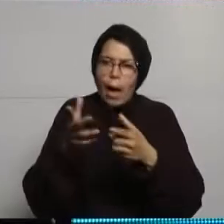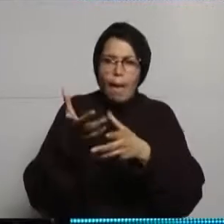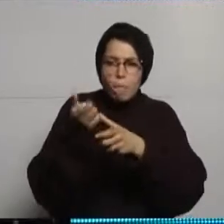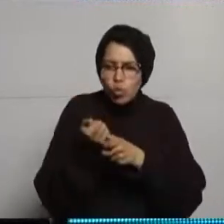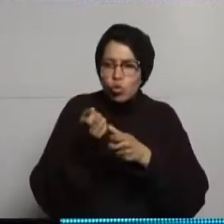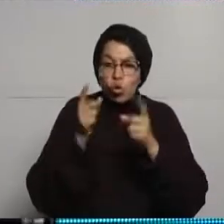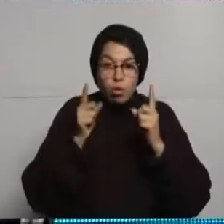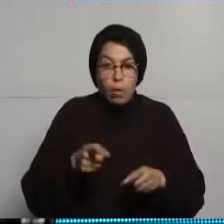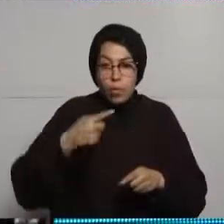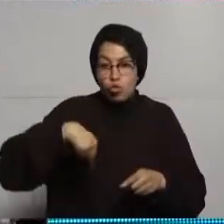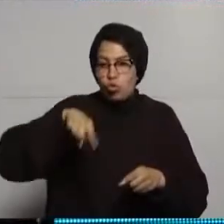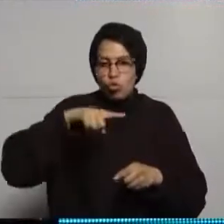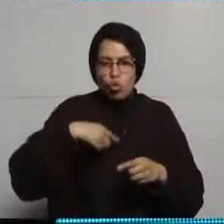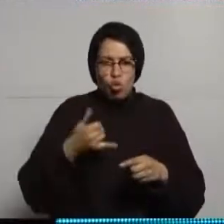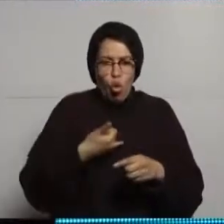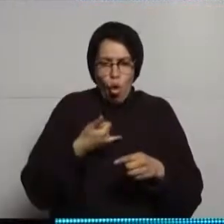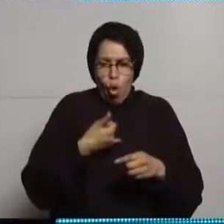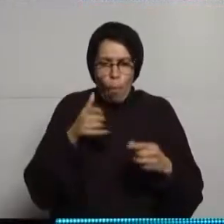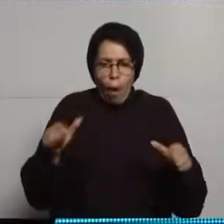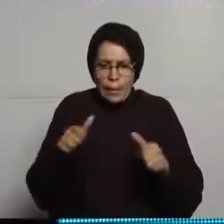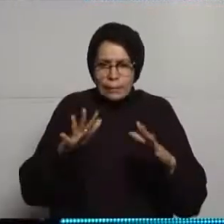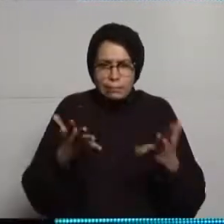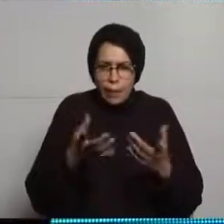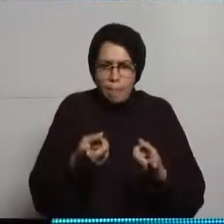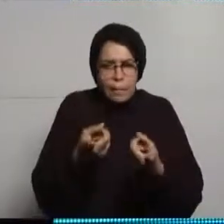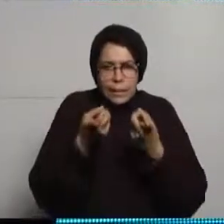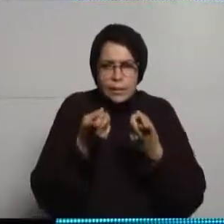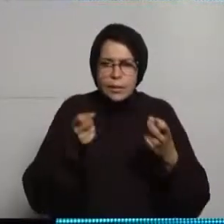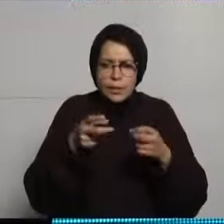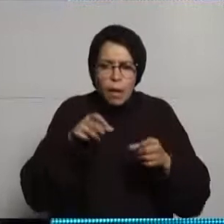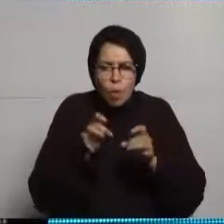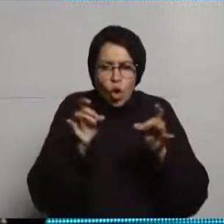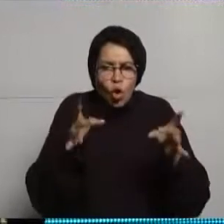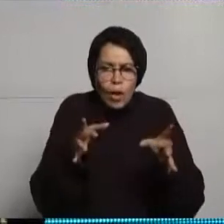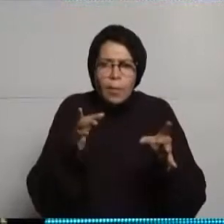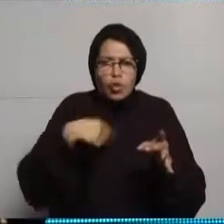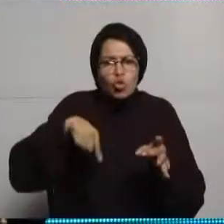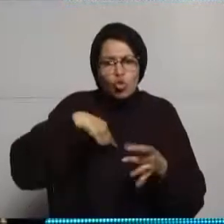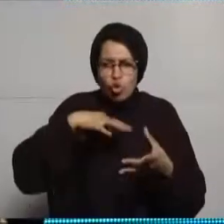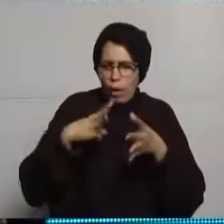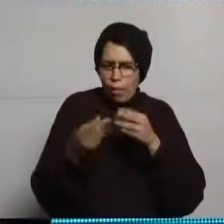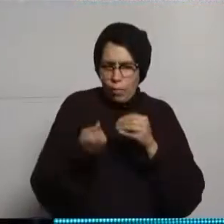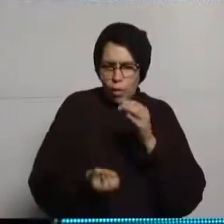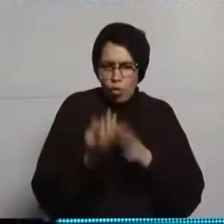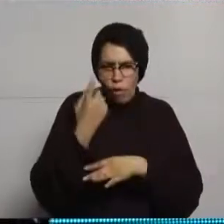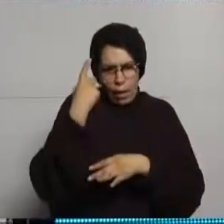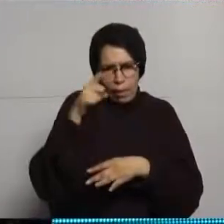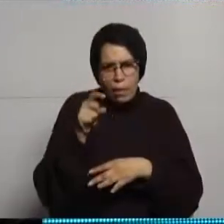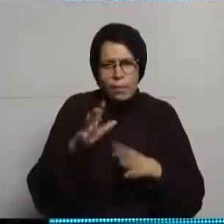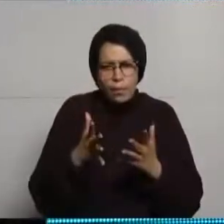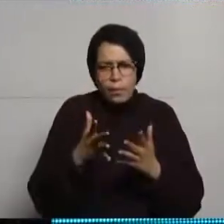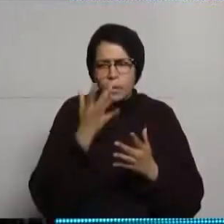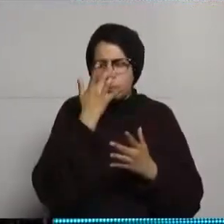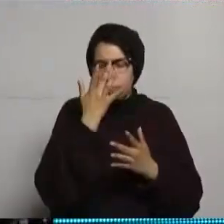también como posicionarnos un poco lo que estaba sucediendo. Bueno, como contaba Flavia, un poco de dónde surge la parte de Acá Estamos, que viene un poco